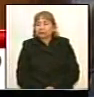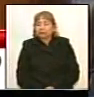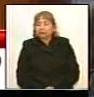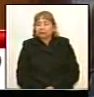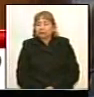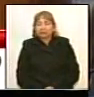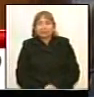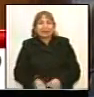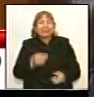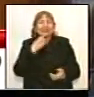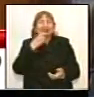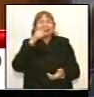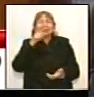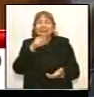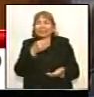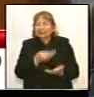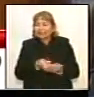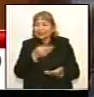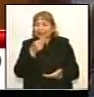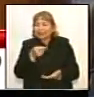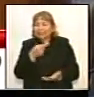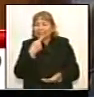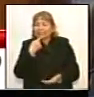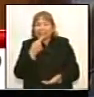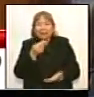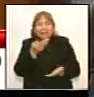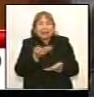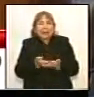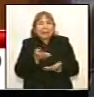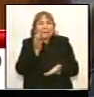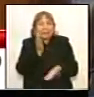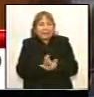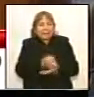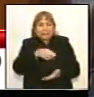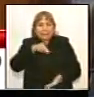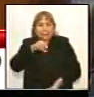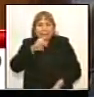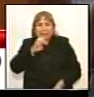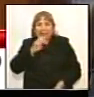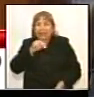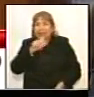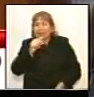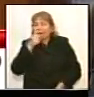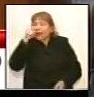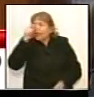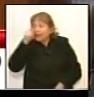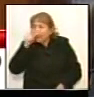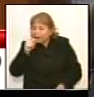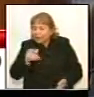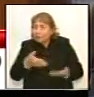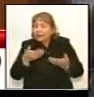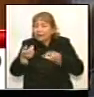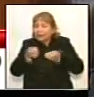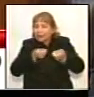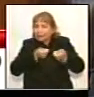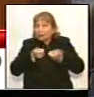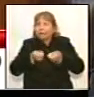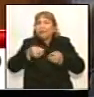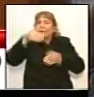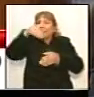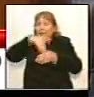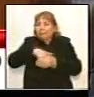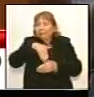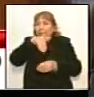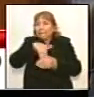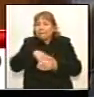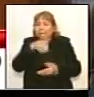recién se aplica, recién se puede aplicar la sanción penal. Y acá sí existe regulación electoral